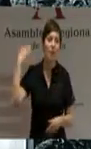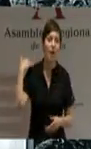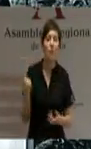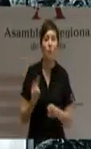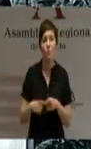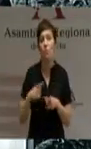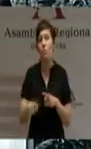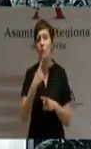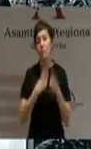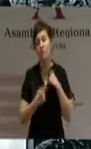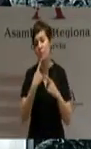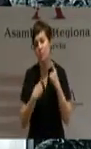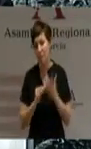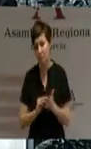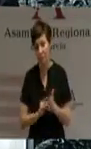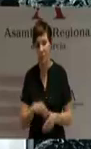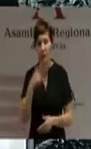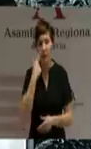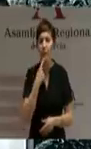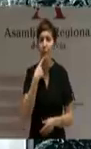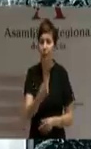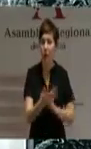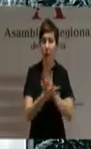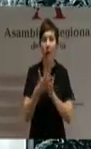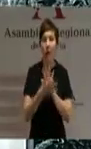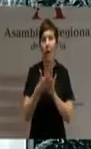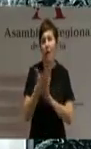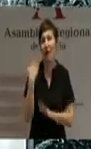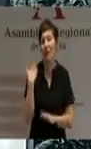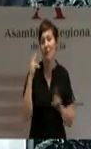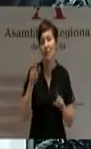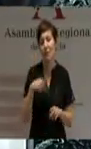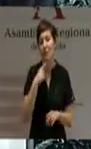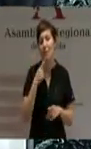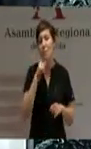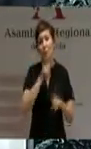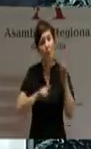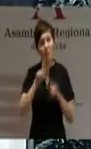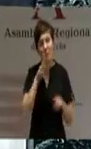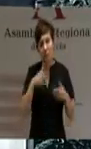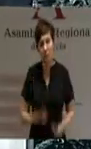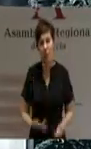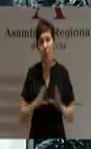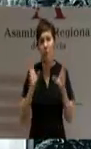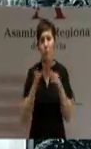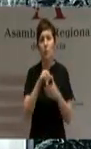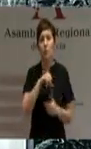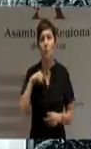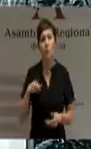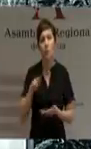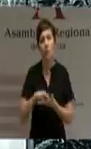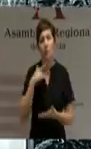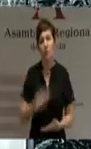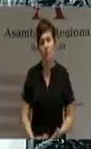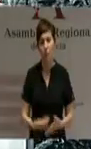Ayer hablaba precisamente de los problemas más acuciantes que tiene esta comunidad autónoma. Porque pretendía que nadie me